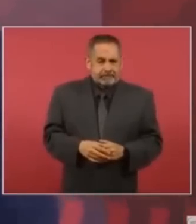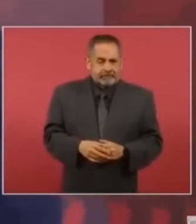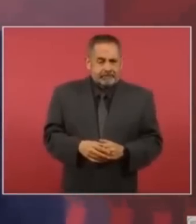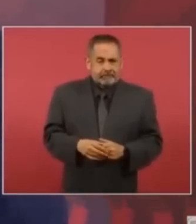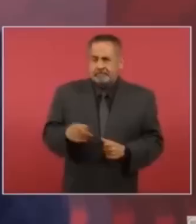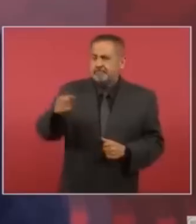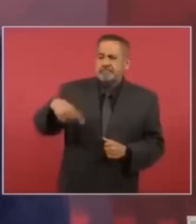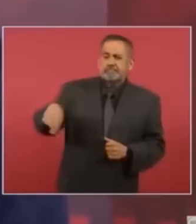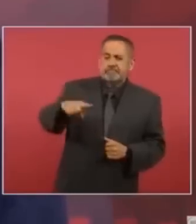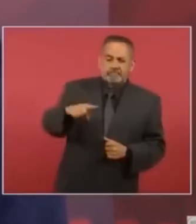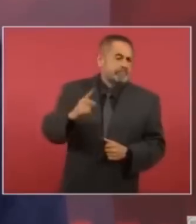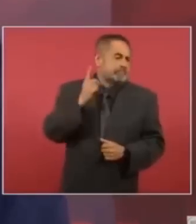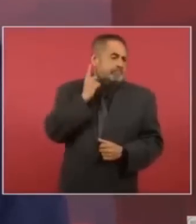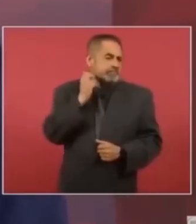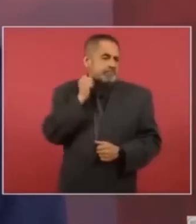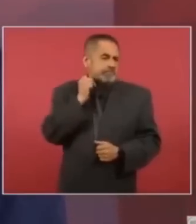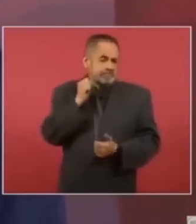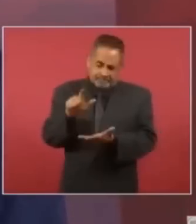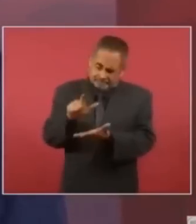tienen aprobados